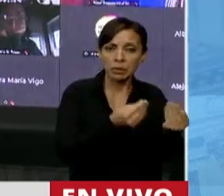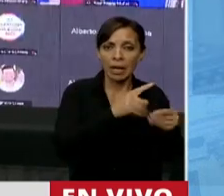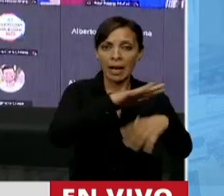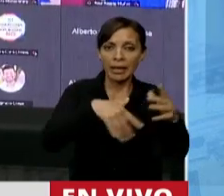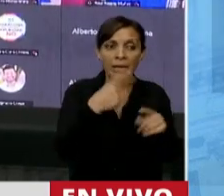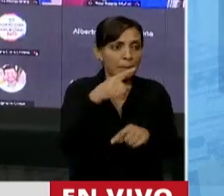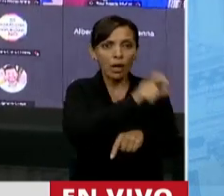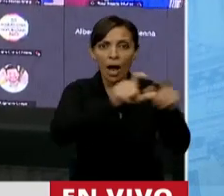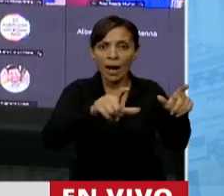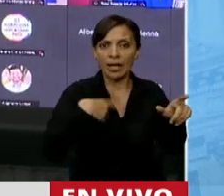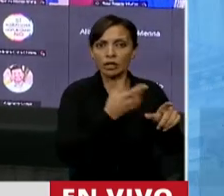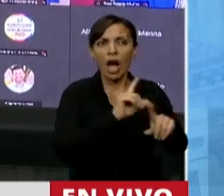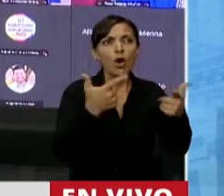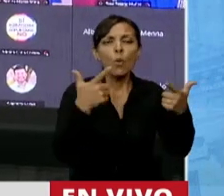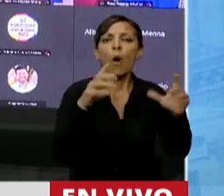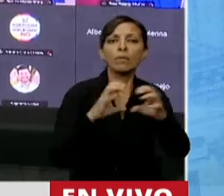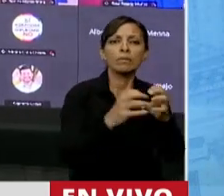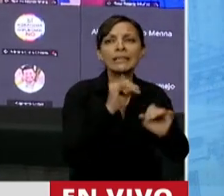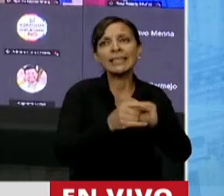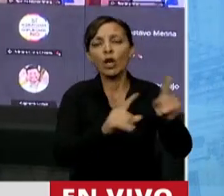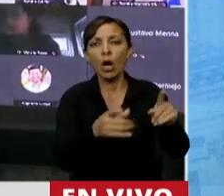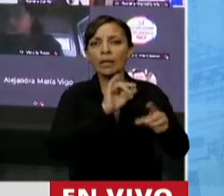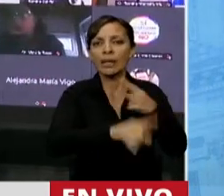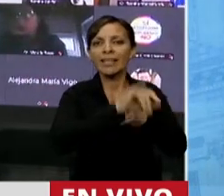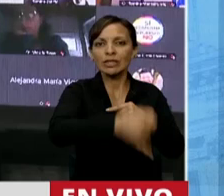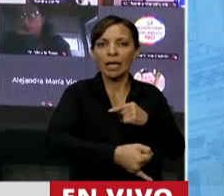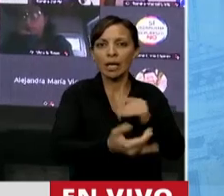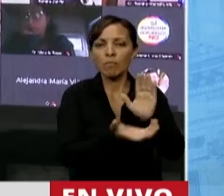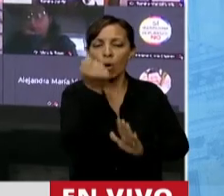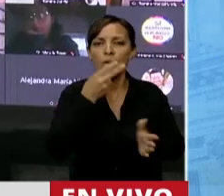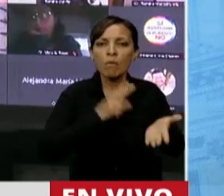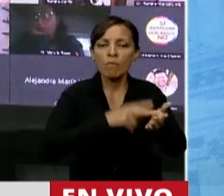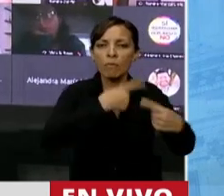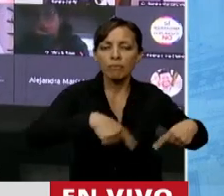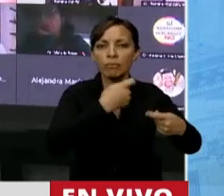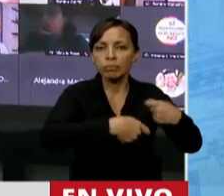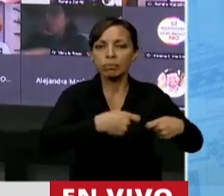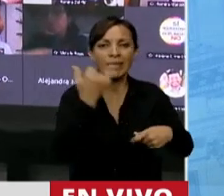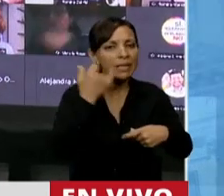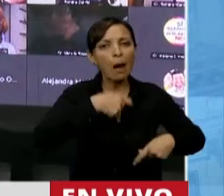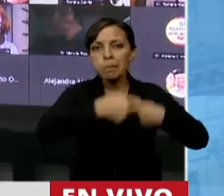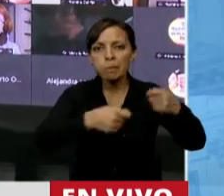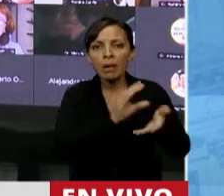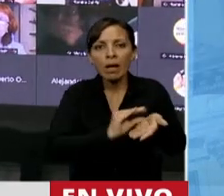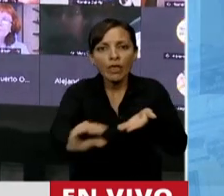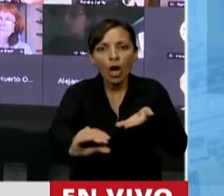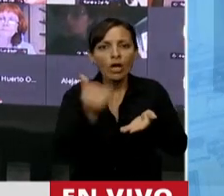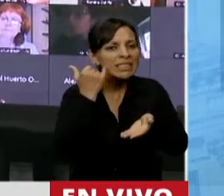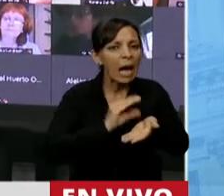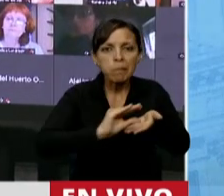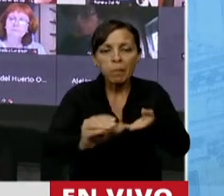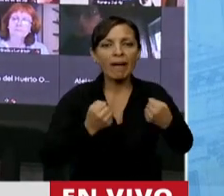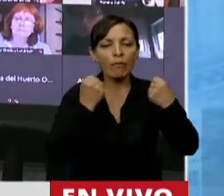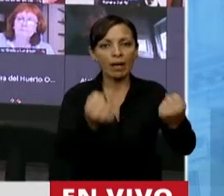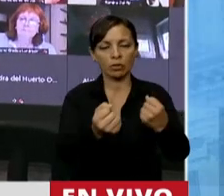el resto de la sociedad no tuvo la oportunidad de discutir si tenía o no que hacer un aporte. Ya hizo el aporte. Ya se dio una parte de lo que tenía. Ya hizo